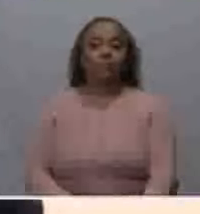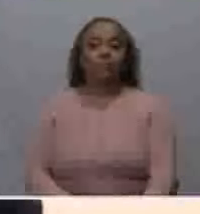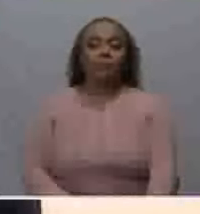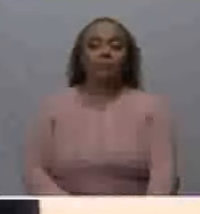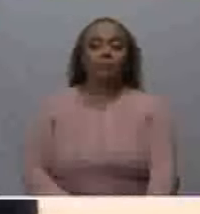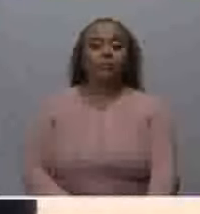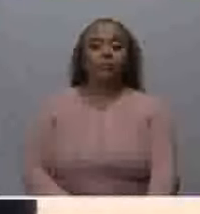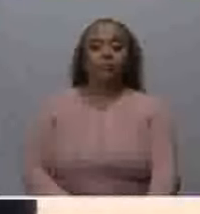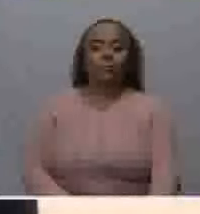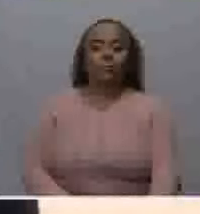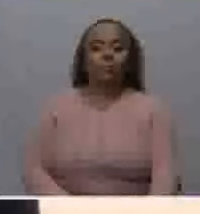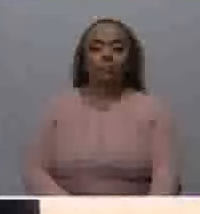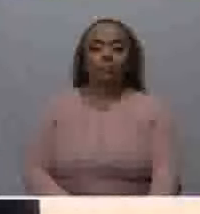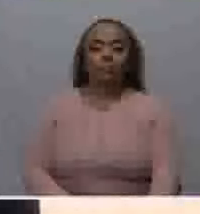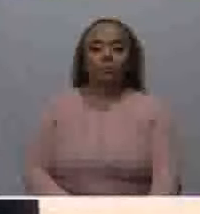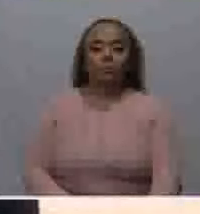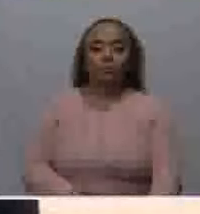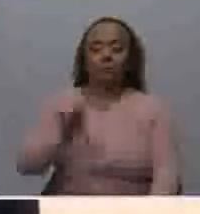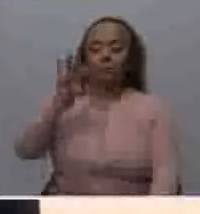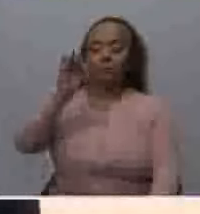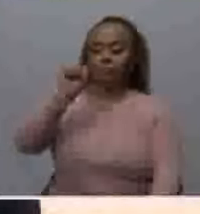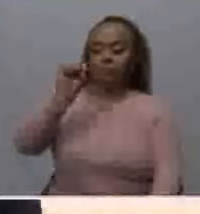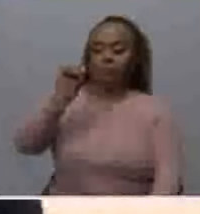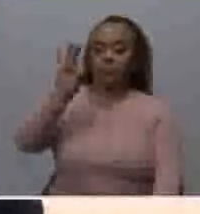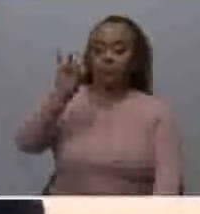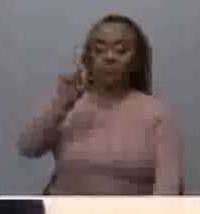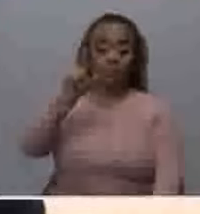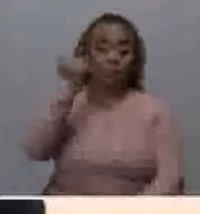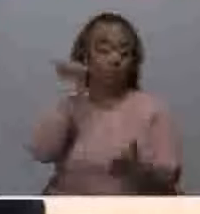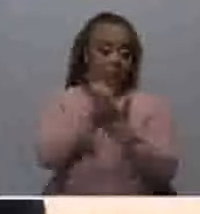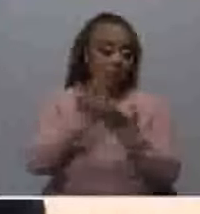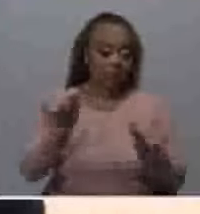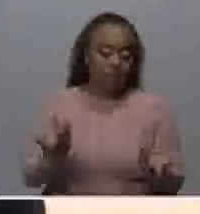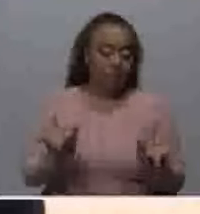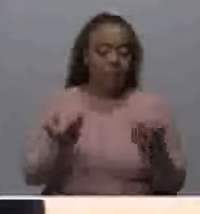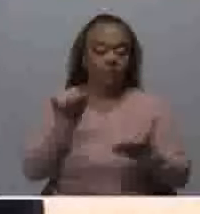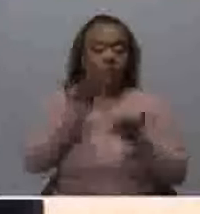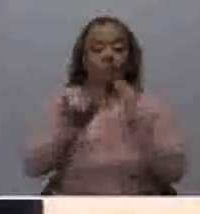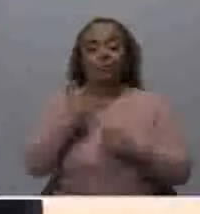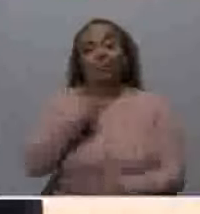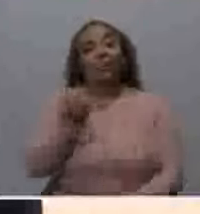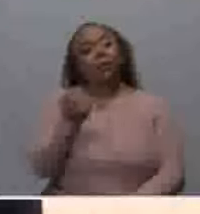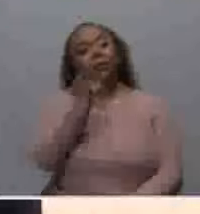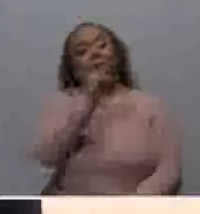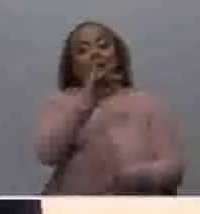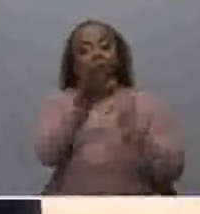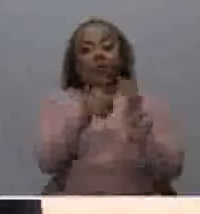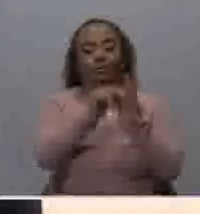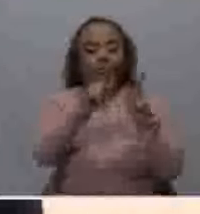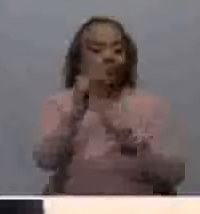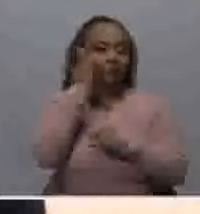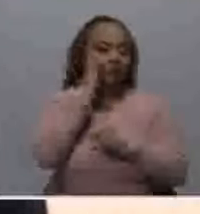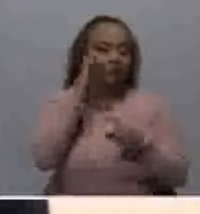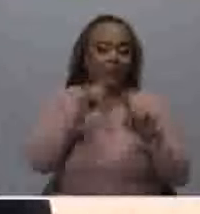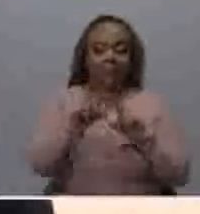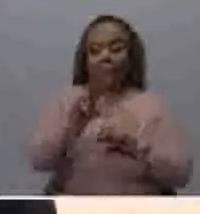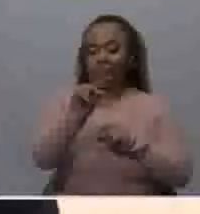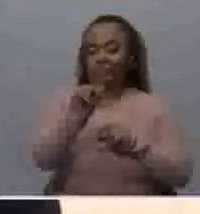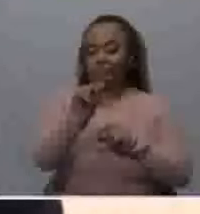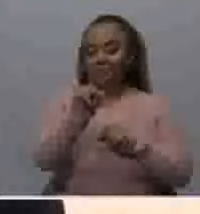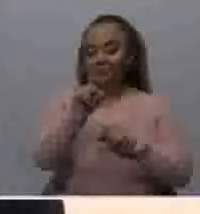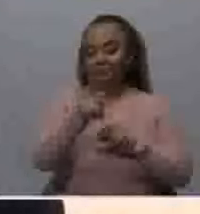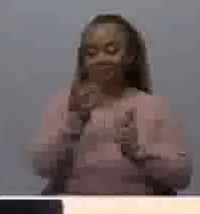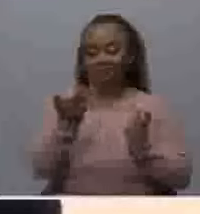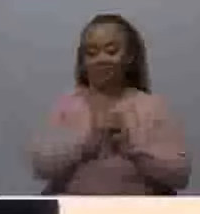del SoFi, que es un patrocinador, ¿verdad? Tal vez uno lo da por entendido y uno cree que todo el mundo lo sabe, pero no necesariamente,